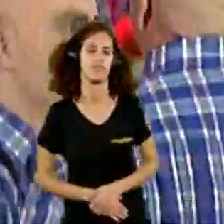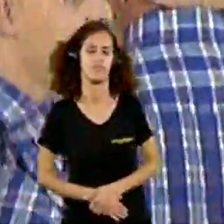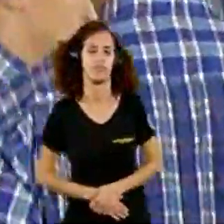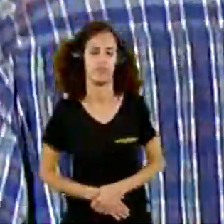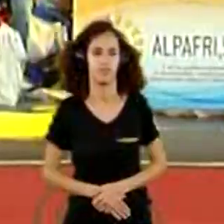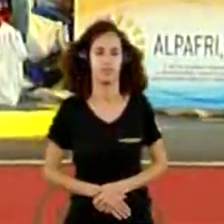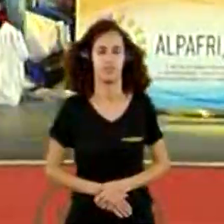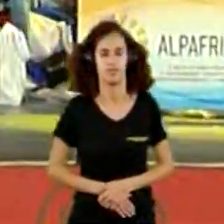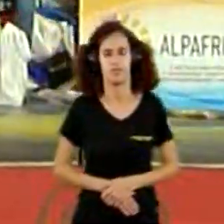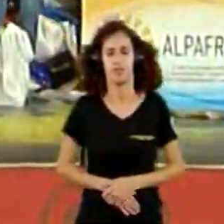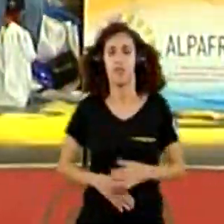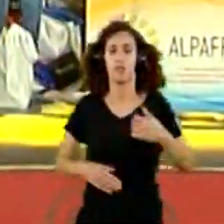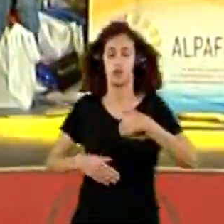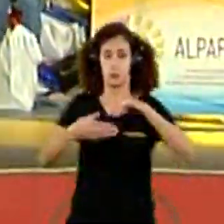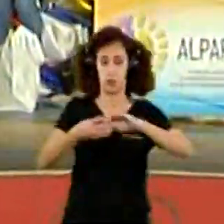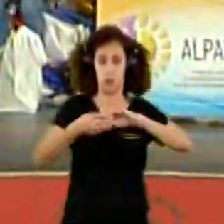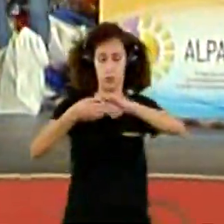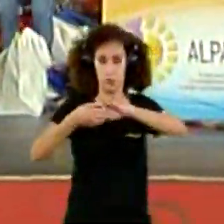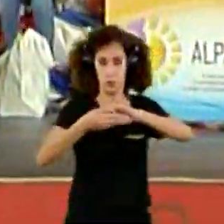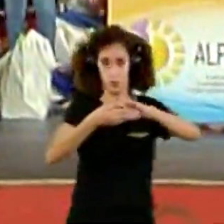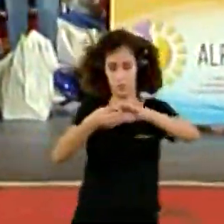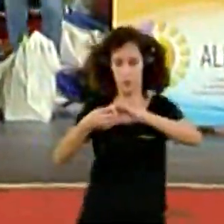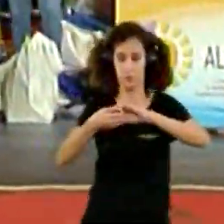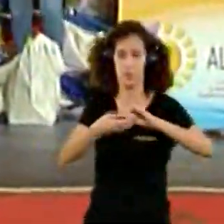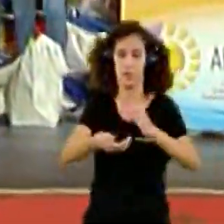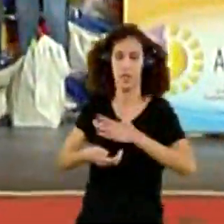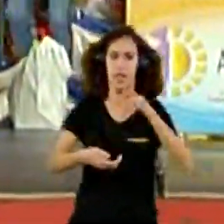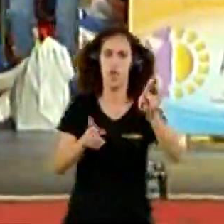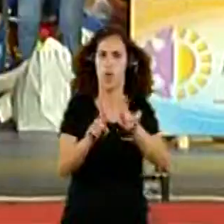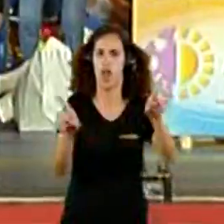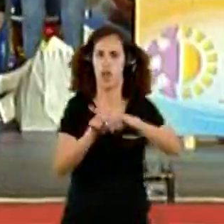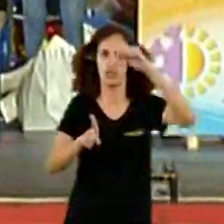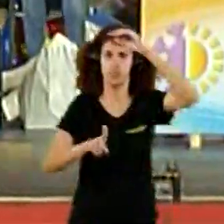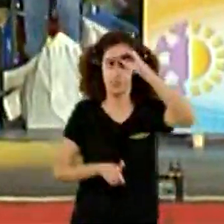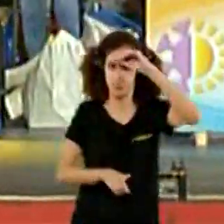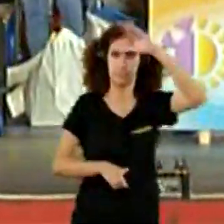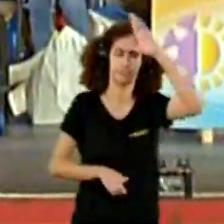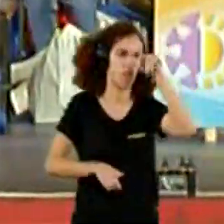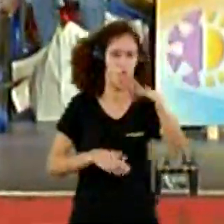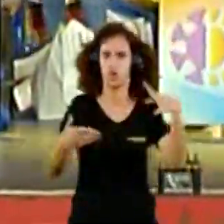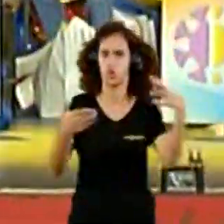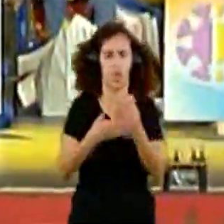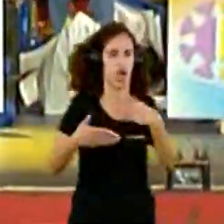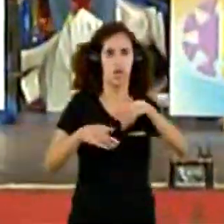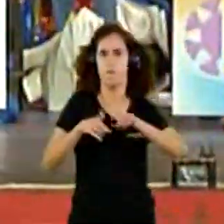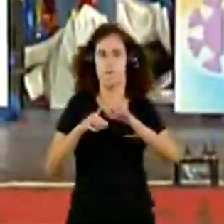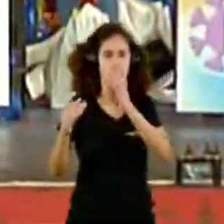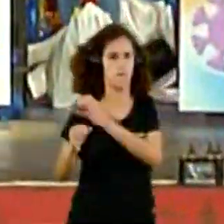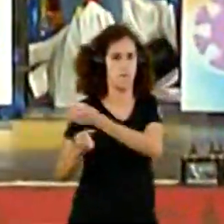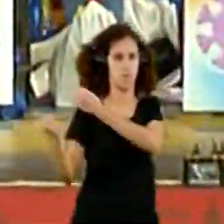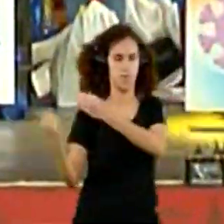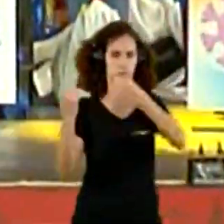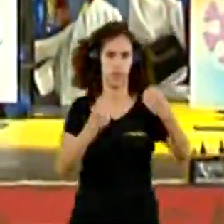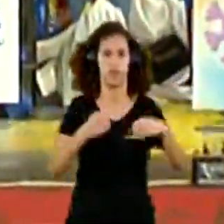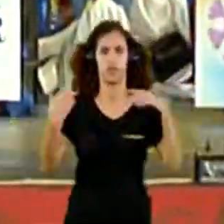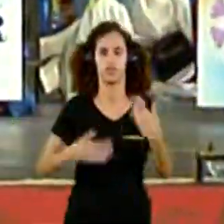¿Quién no tiene un cuñado? ¿Quién no tiene? Que sabe todo y que todo él lo tiene. Desde el